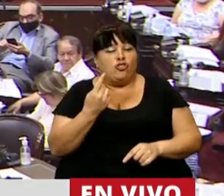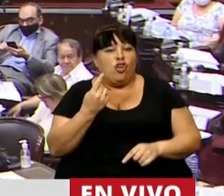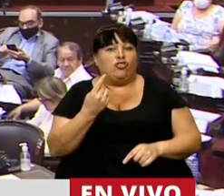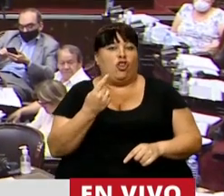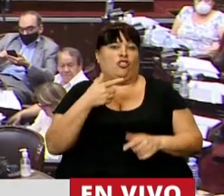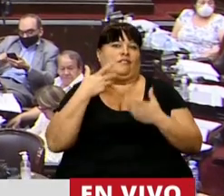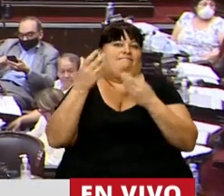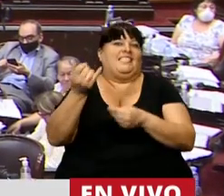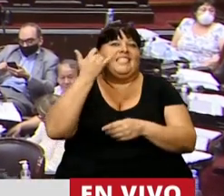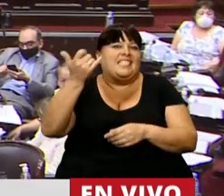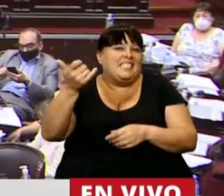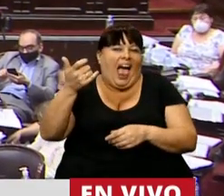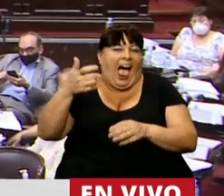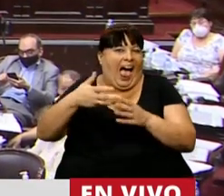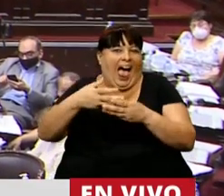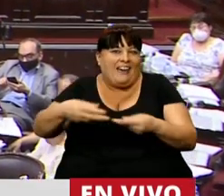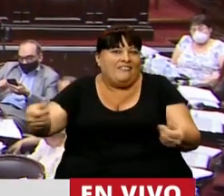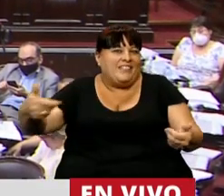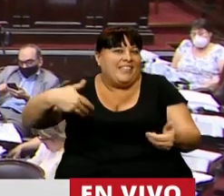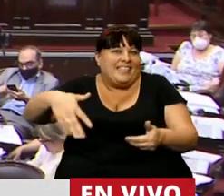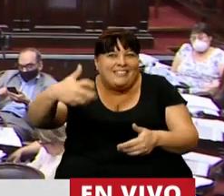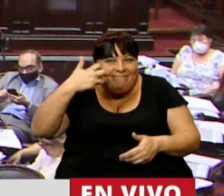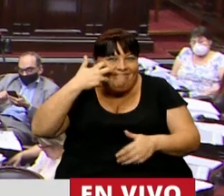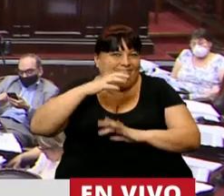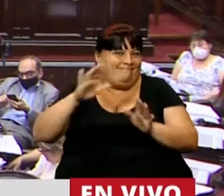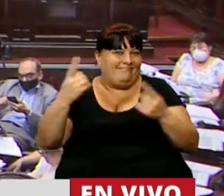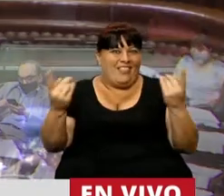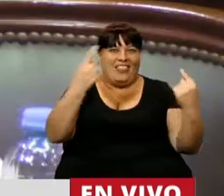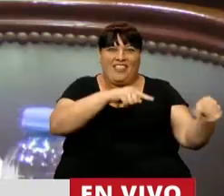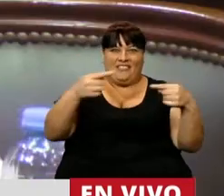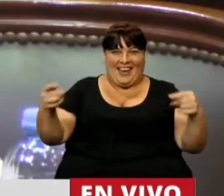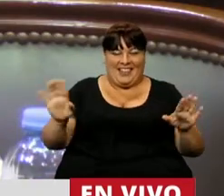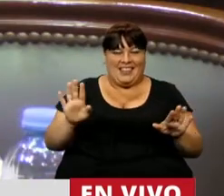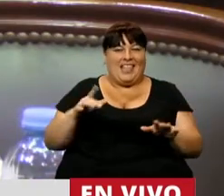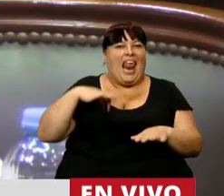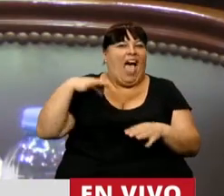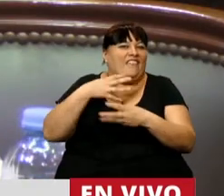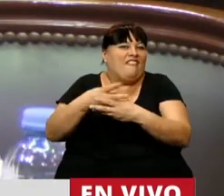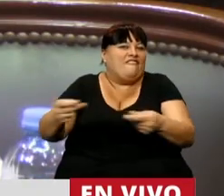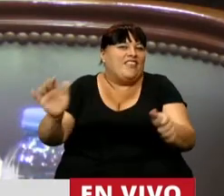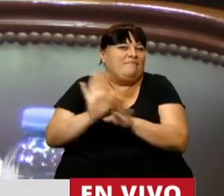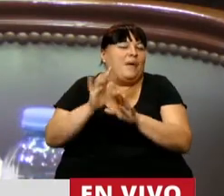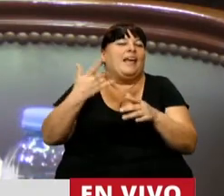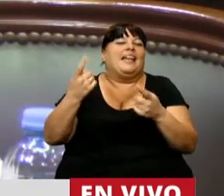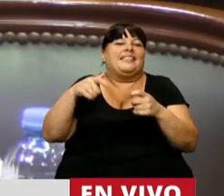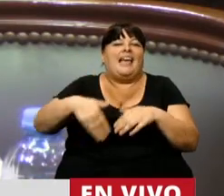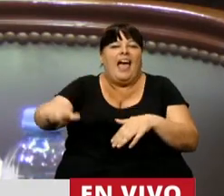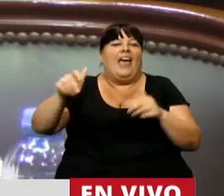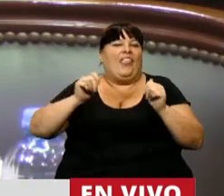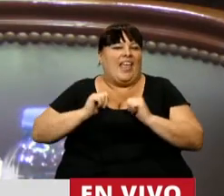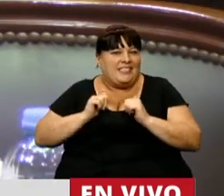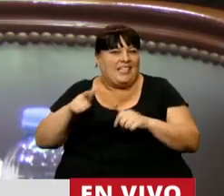a aquellos que ya están terminando su vida de actividad. Están transitando el camino del descanso,